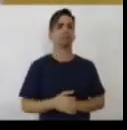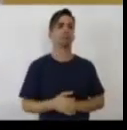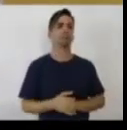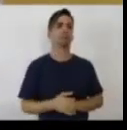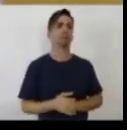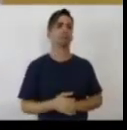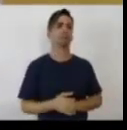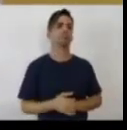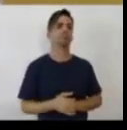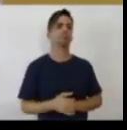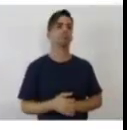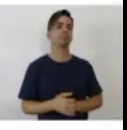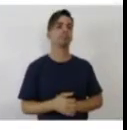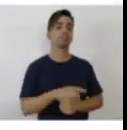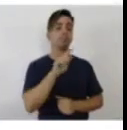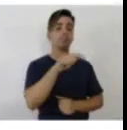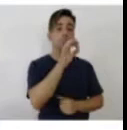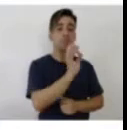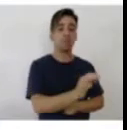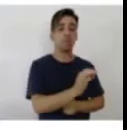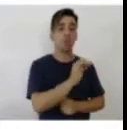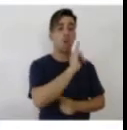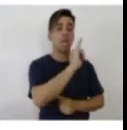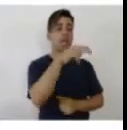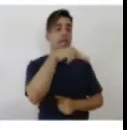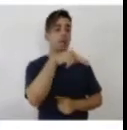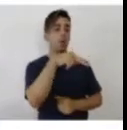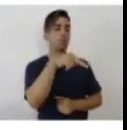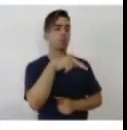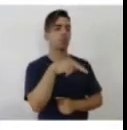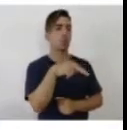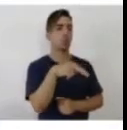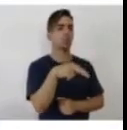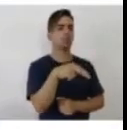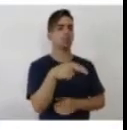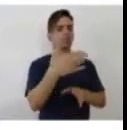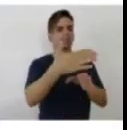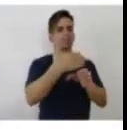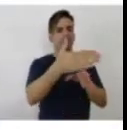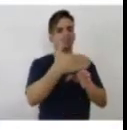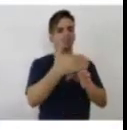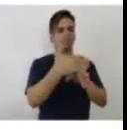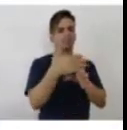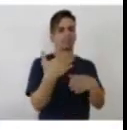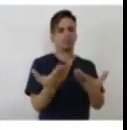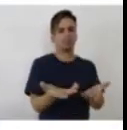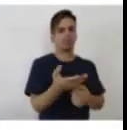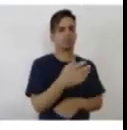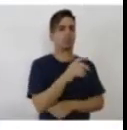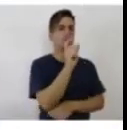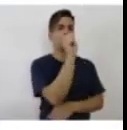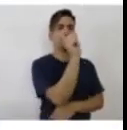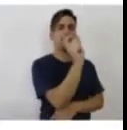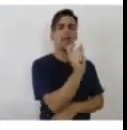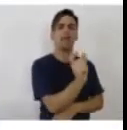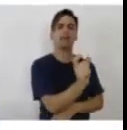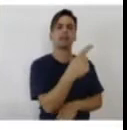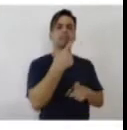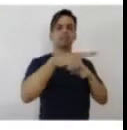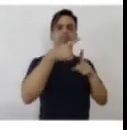ya lo estamos presentando. Las inecuaciones son desigualdades con variables.